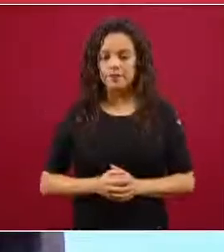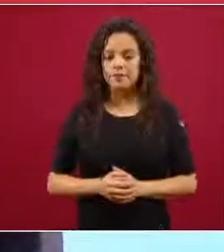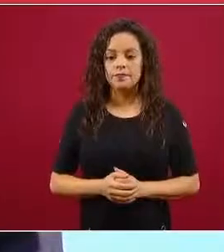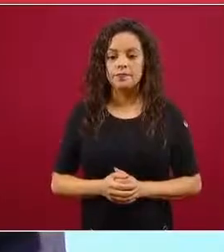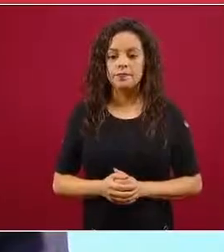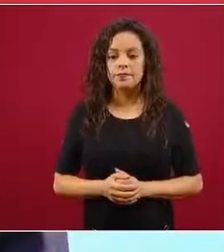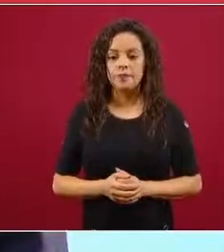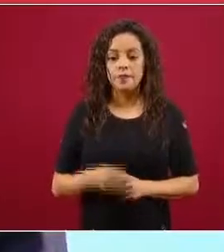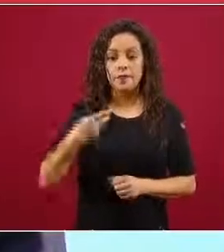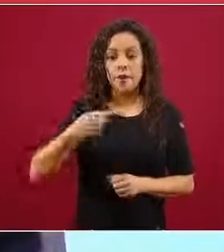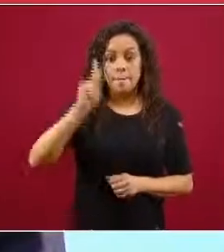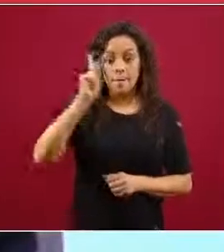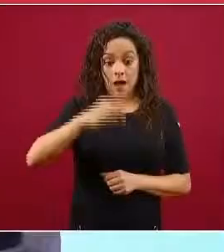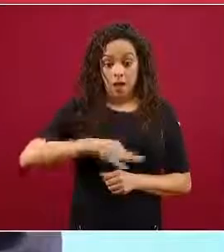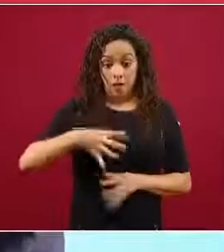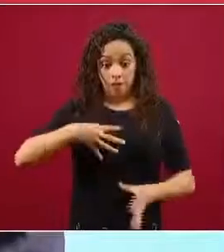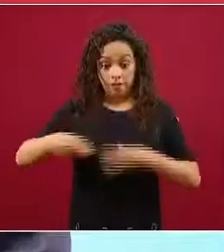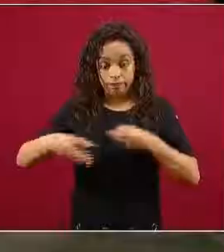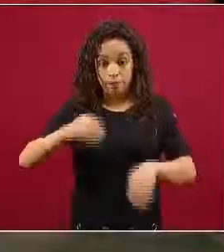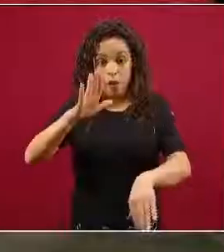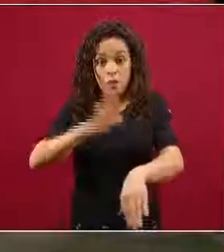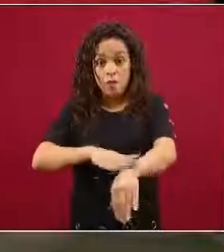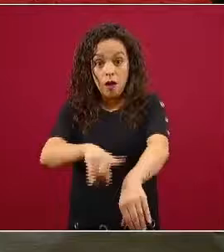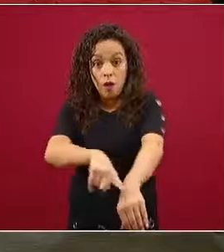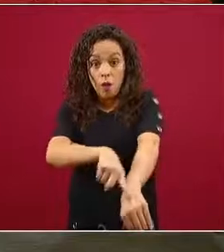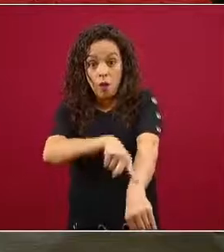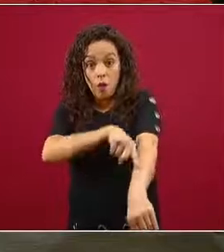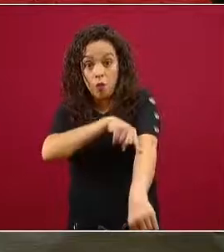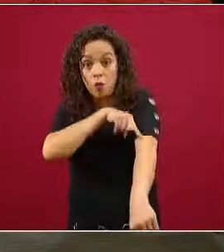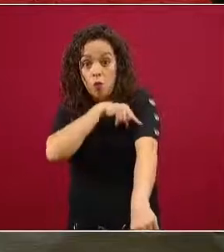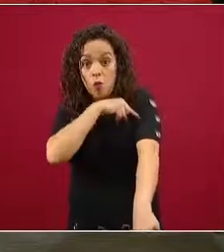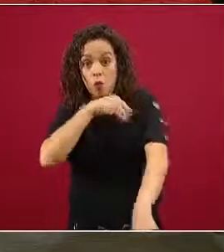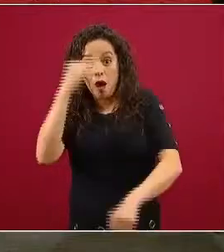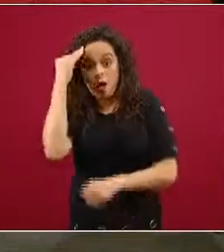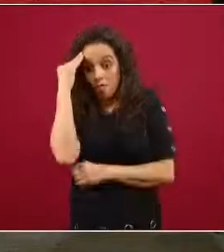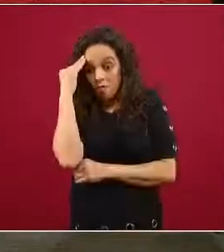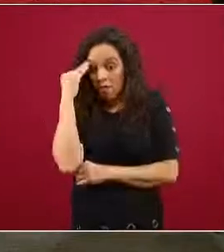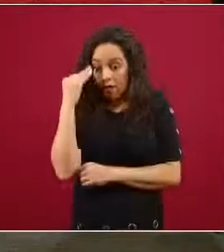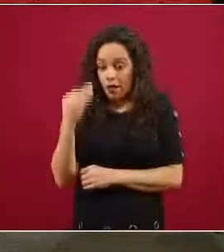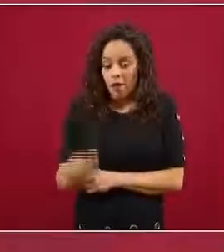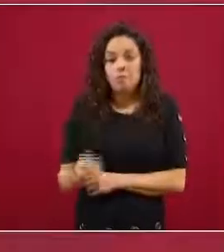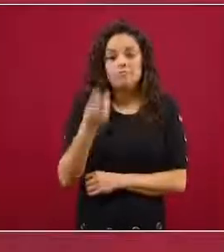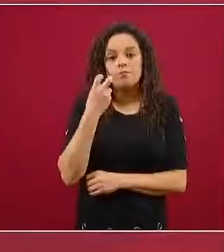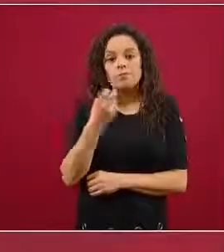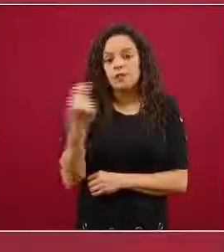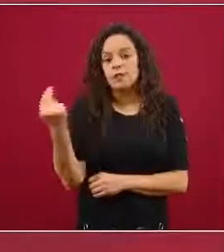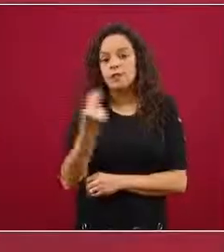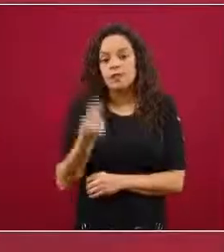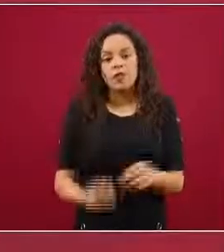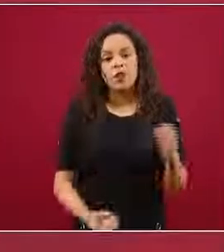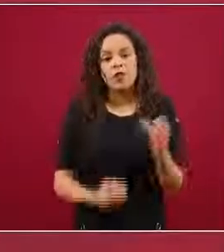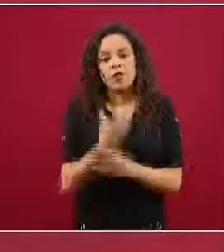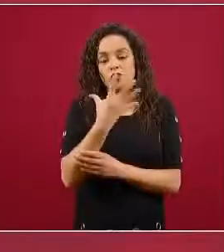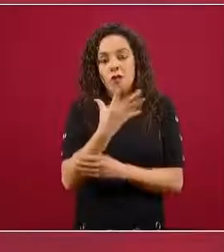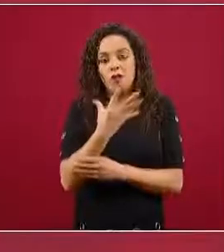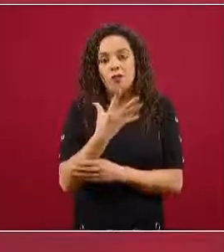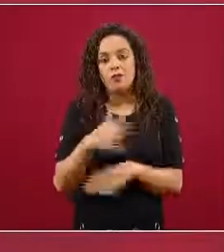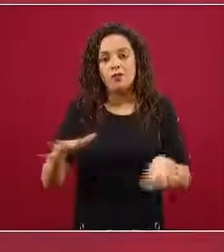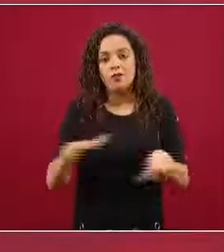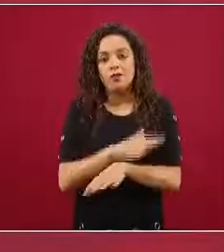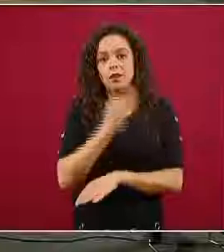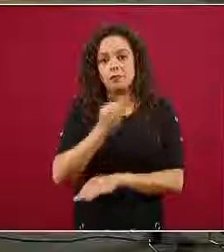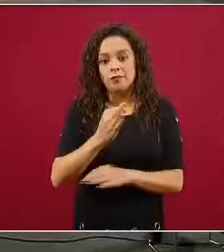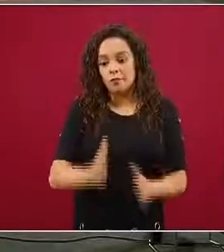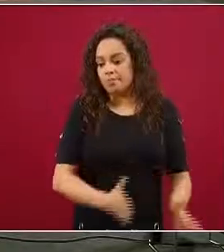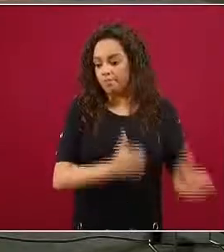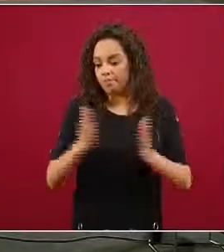se prolonga la epidemia, pues se requiere tomar decisiones para restablecer la continuidad. Hay un tiempo límite en la que esta puede estar